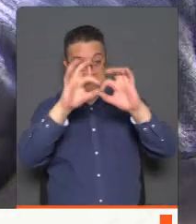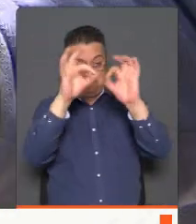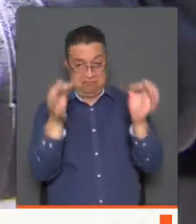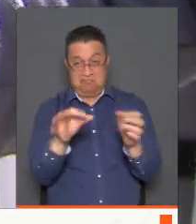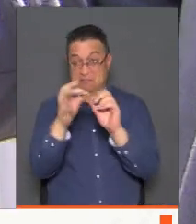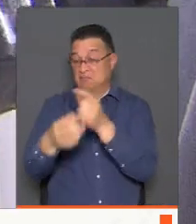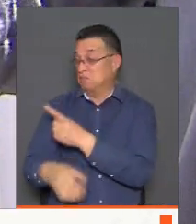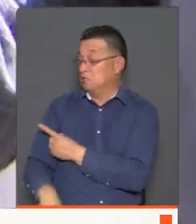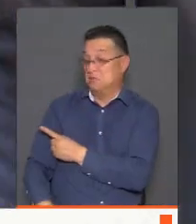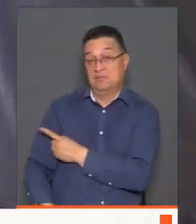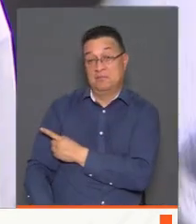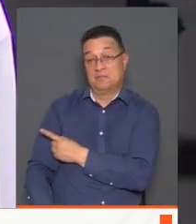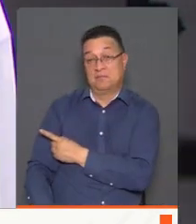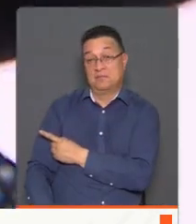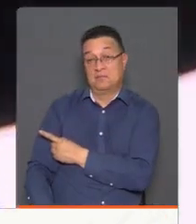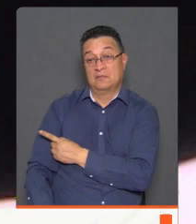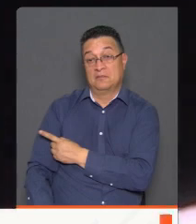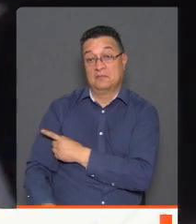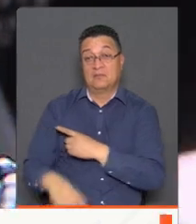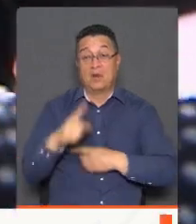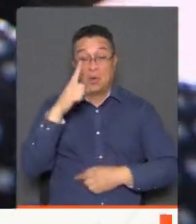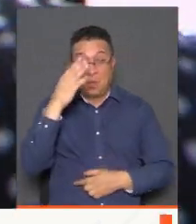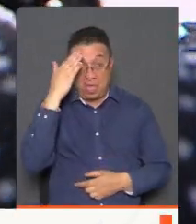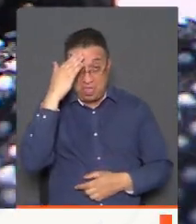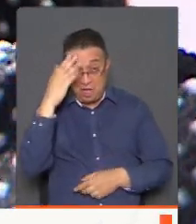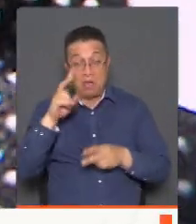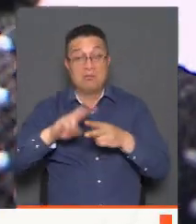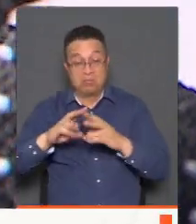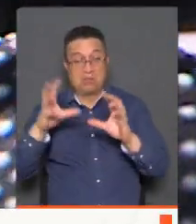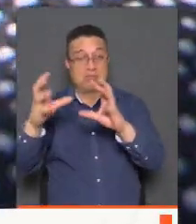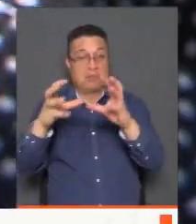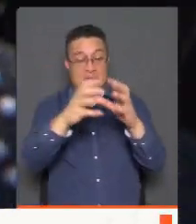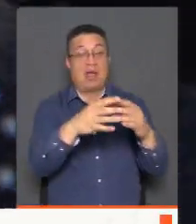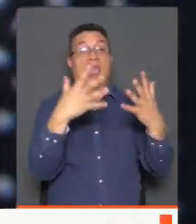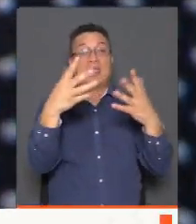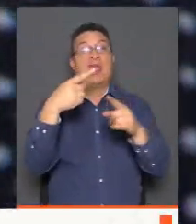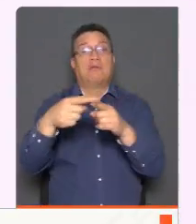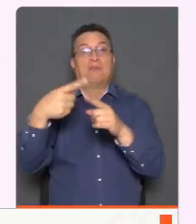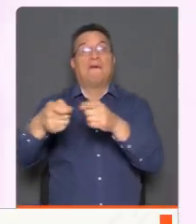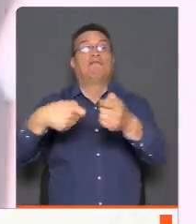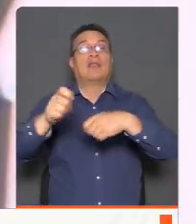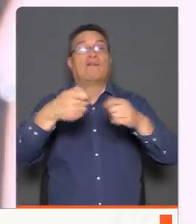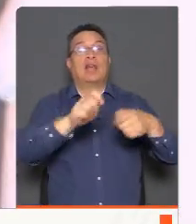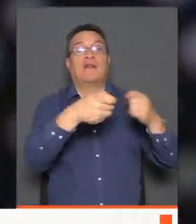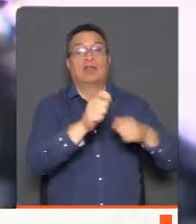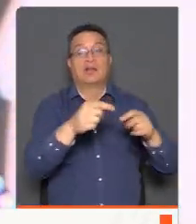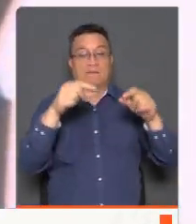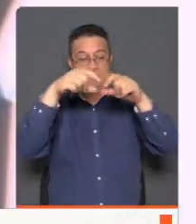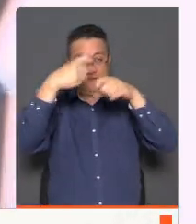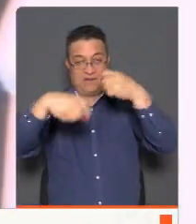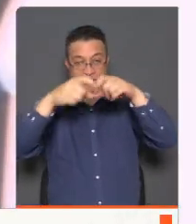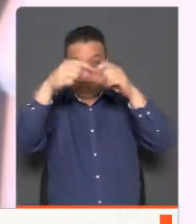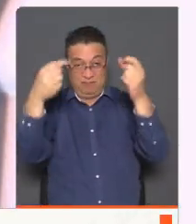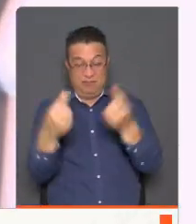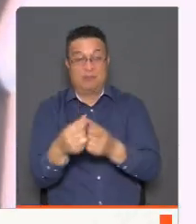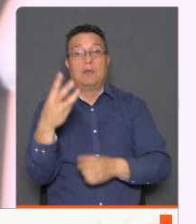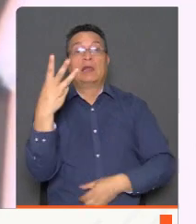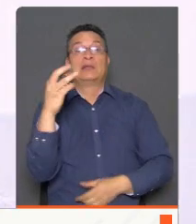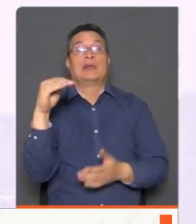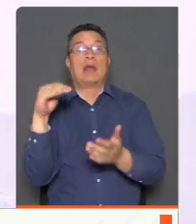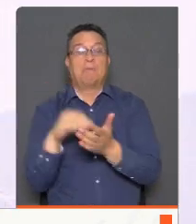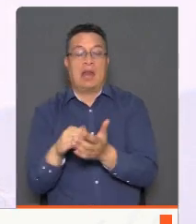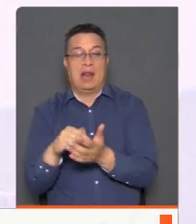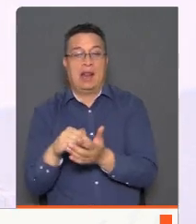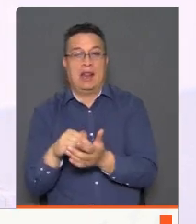molde a cada retrovisor y en un día pueden llegar a instalar hasta 10 de estos. Las protecciones tienen un valor de 30.000 pesos